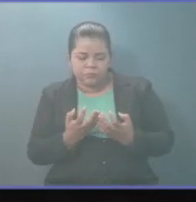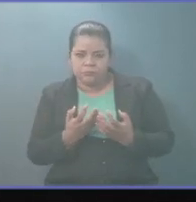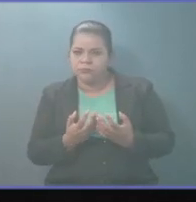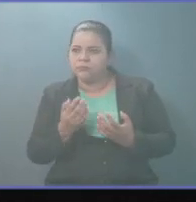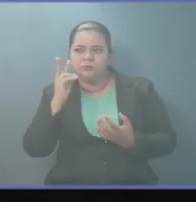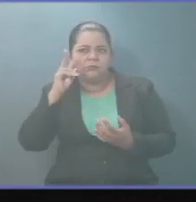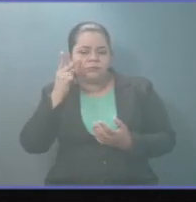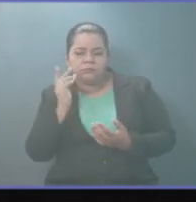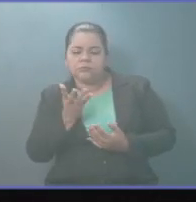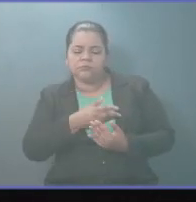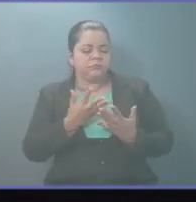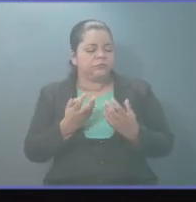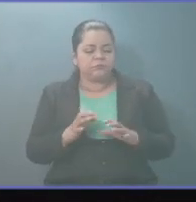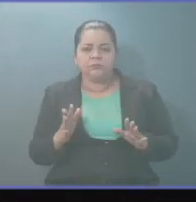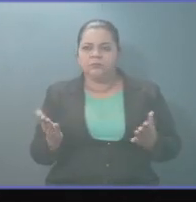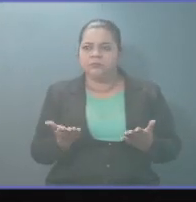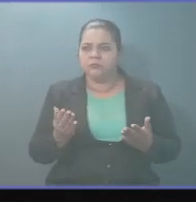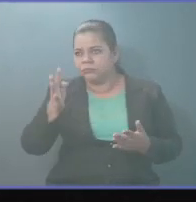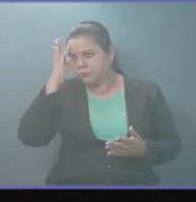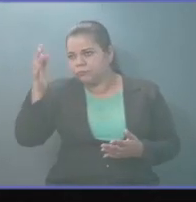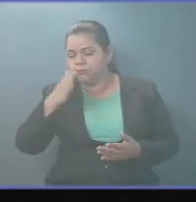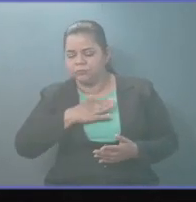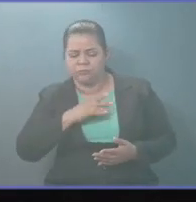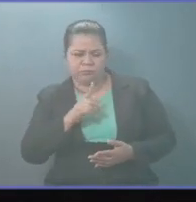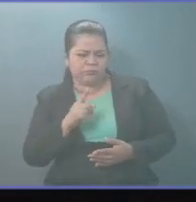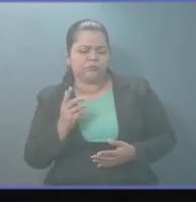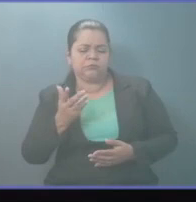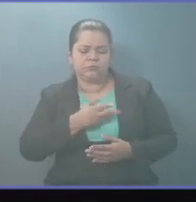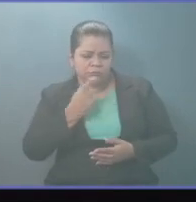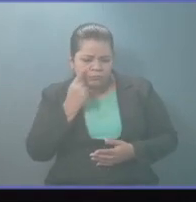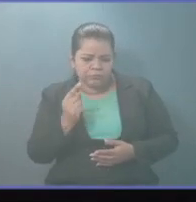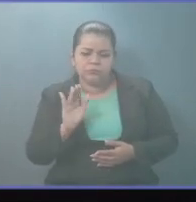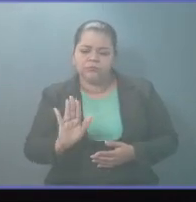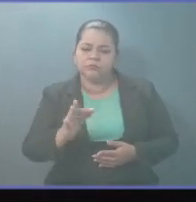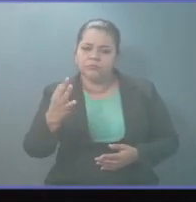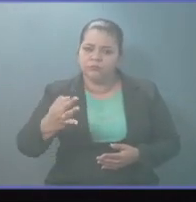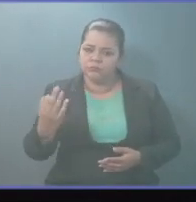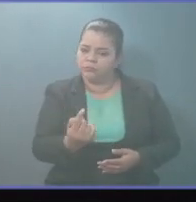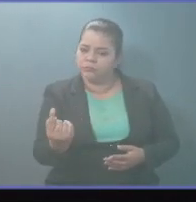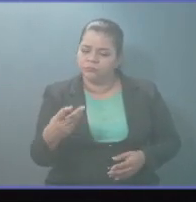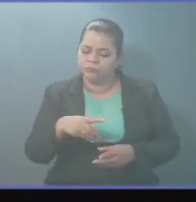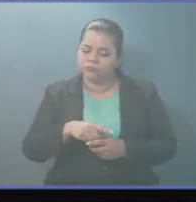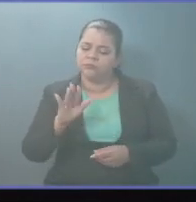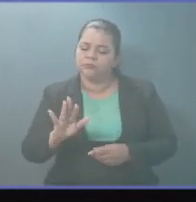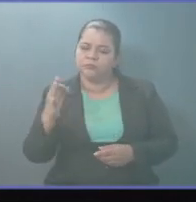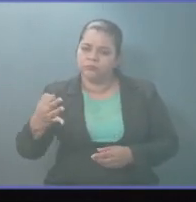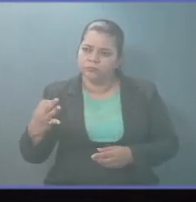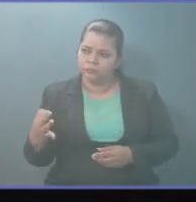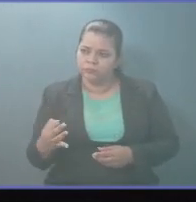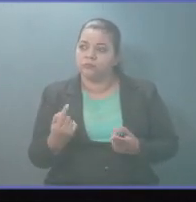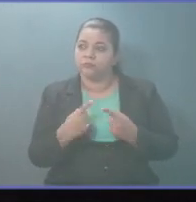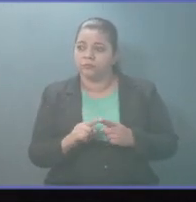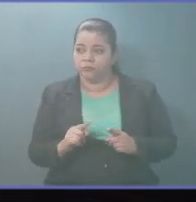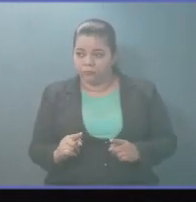ven posibilidades de reivindicación a sus derechos humanos con el hecho de que esta asamblea lo aprobó.